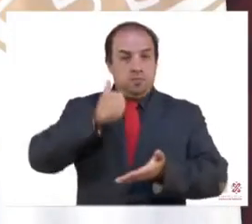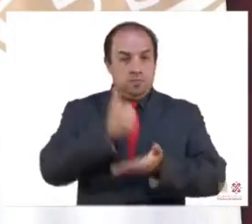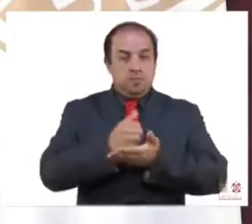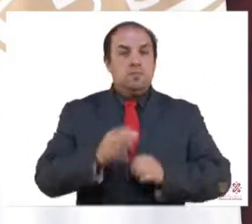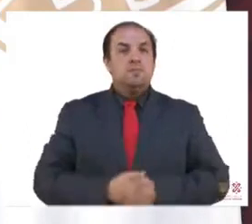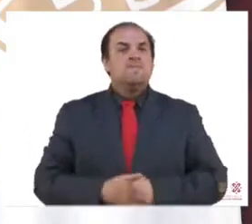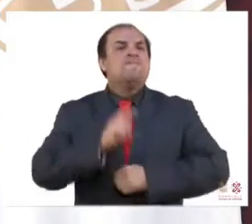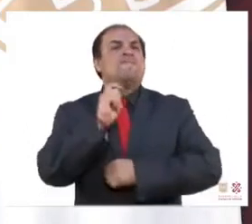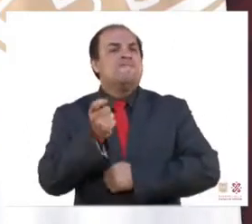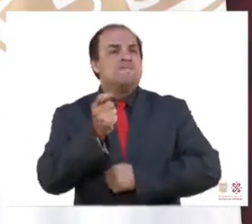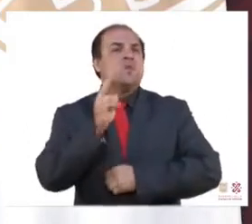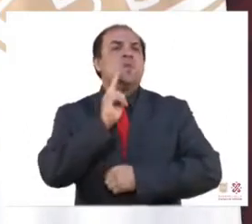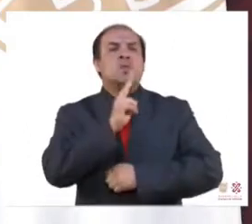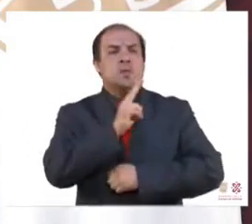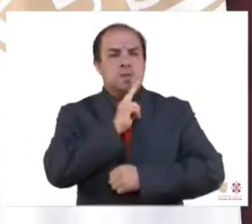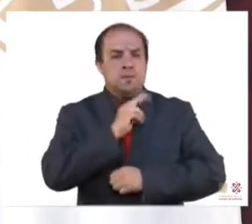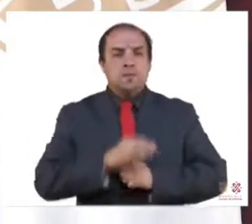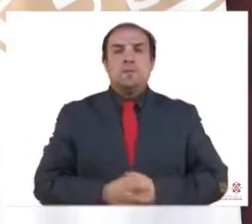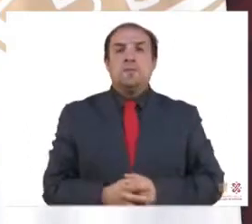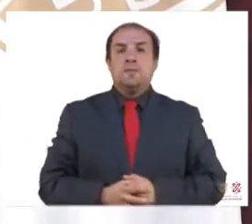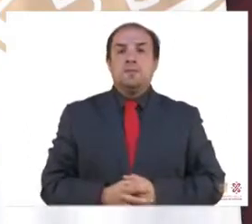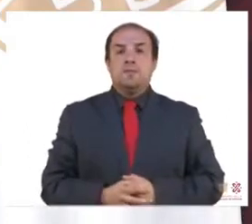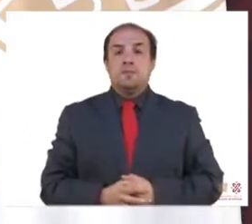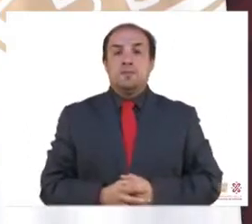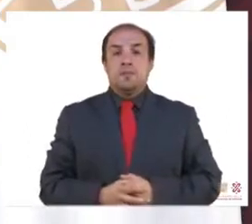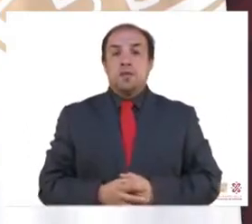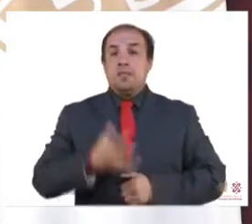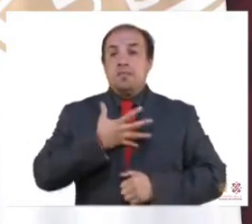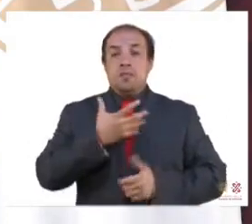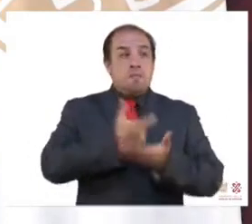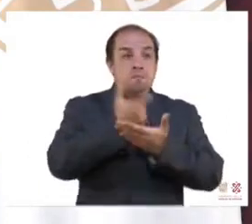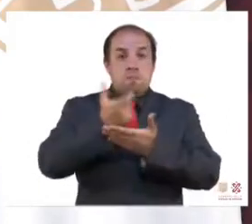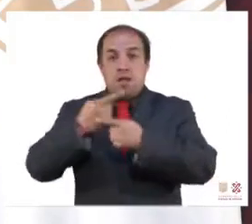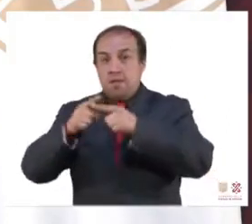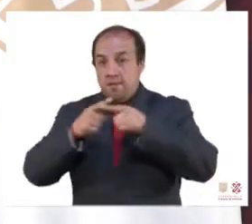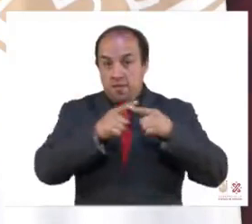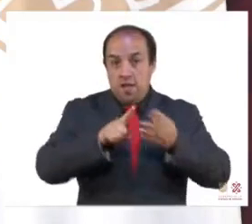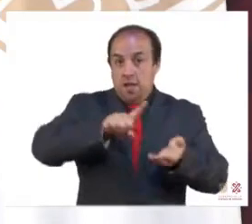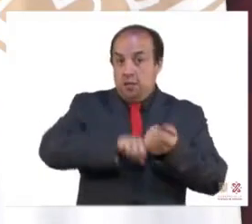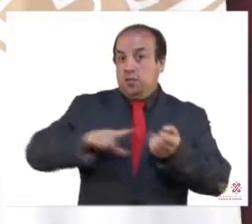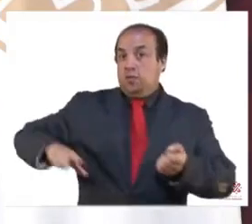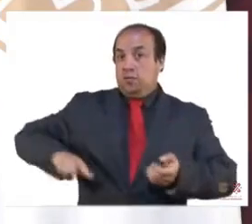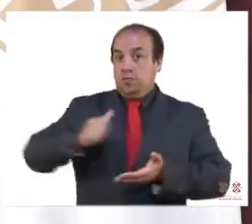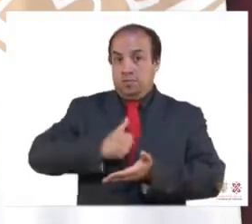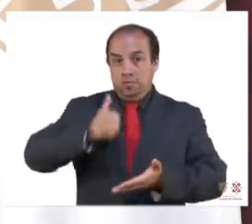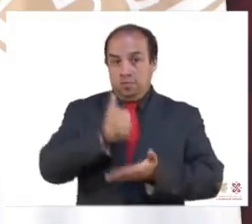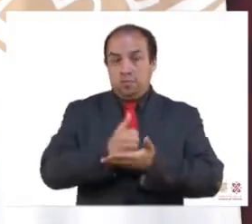consiste en que hay varias nóminas en el gobierno de la ciudad